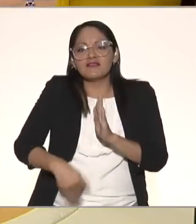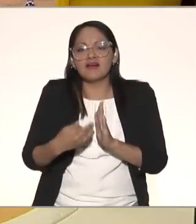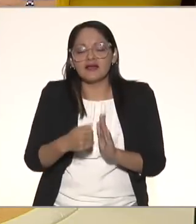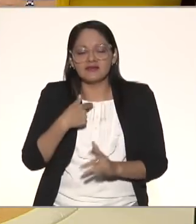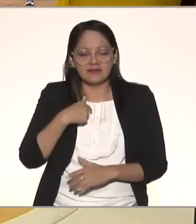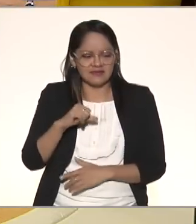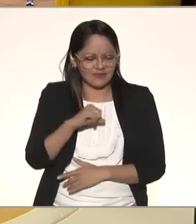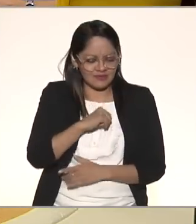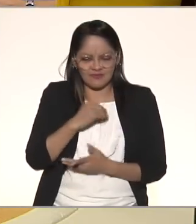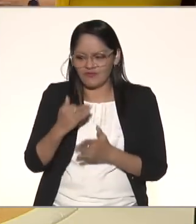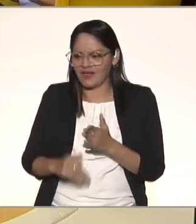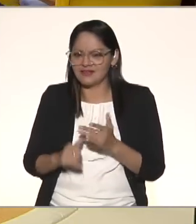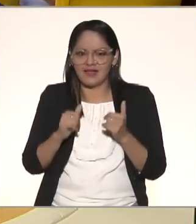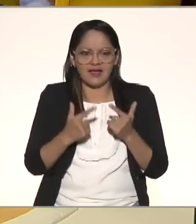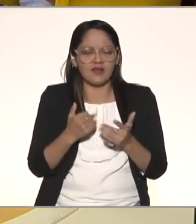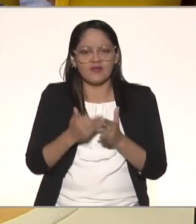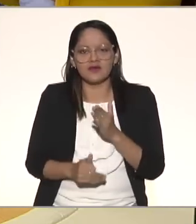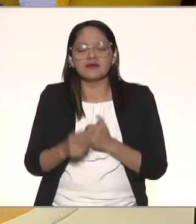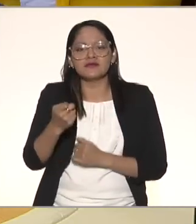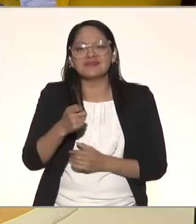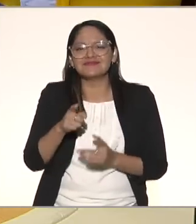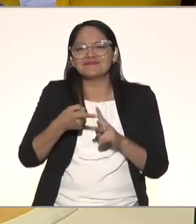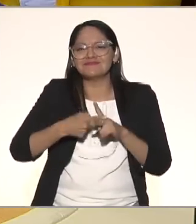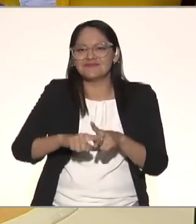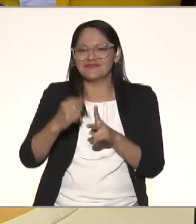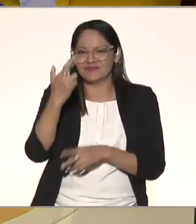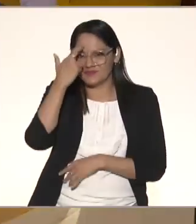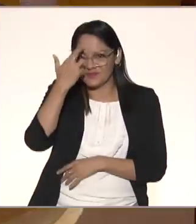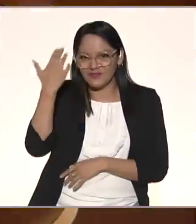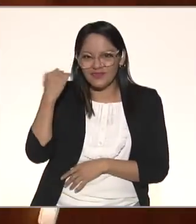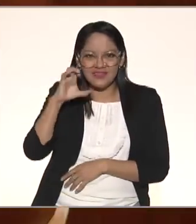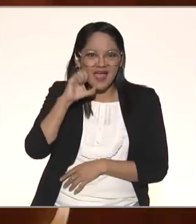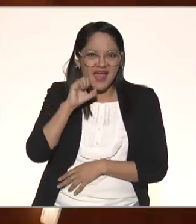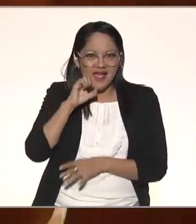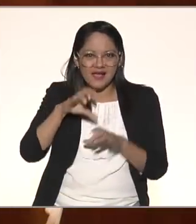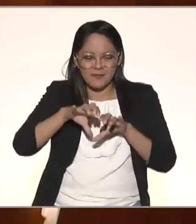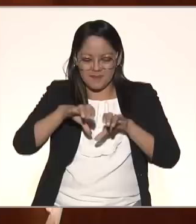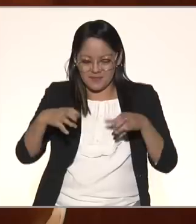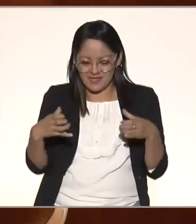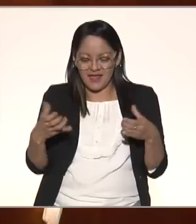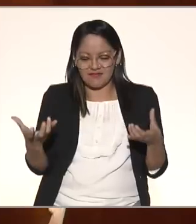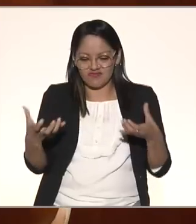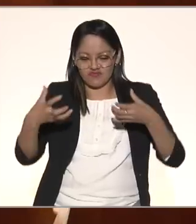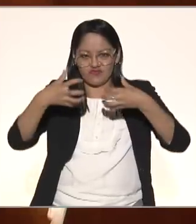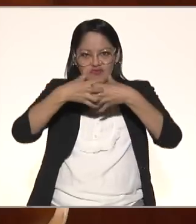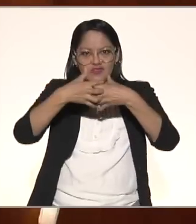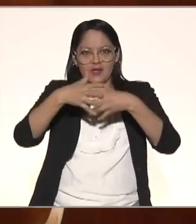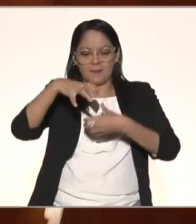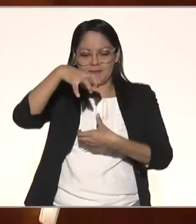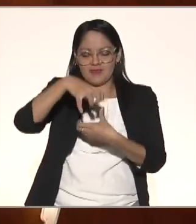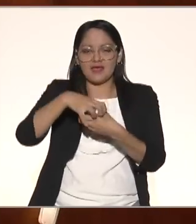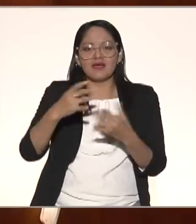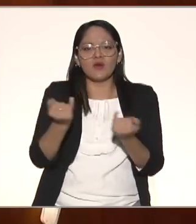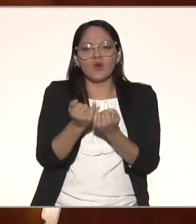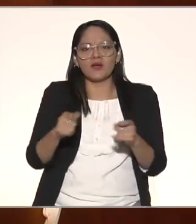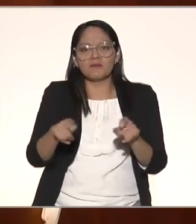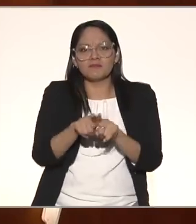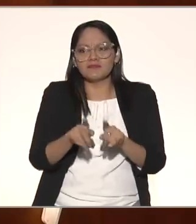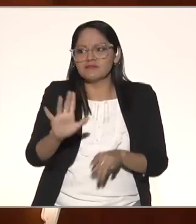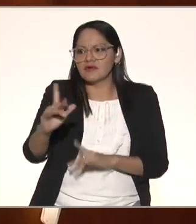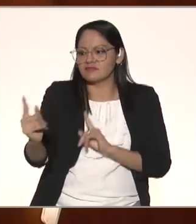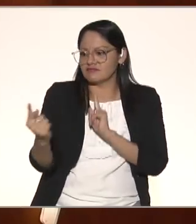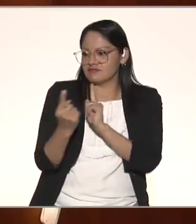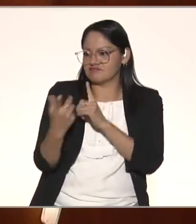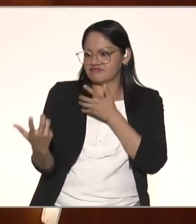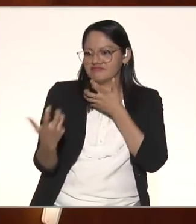aquí viene justamente esta noción de la media naranja. No estoy buscando mi media naranja porque soy una media cosa de no sé qué y me